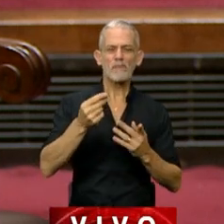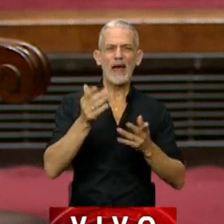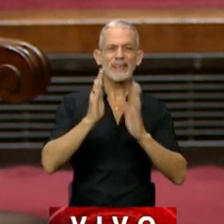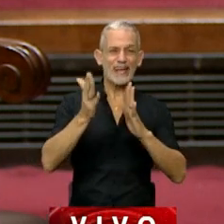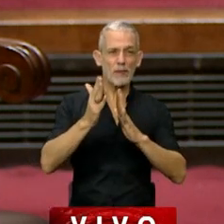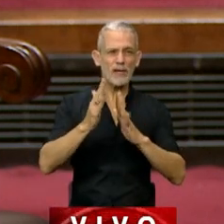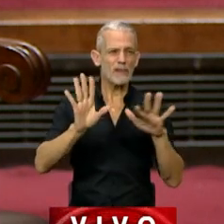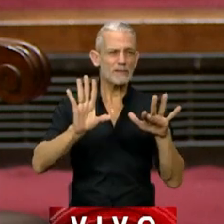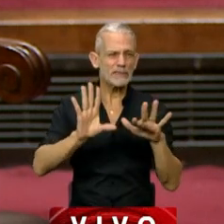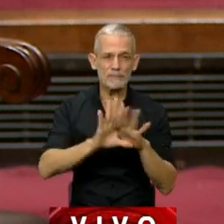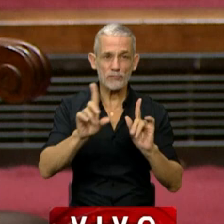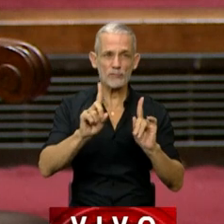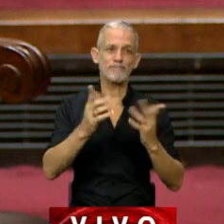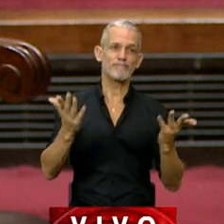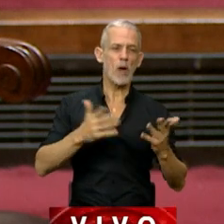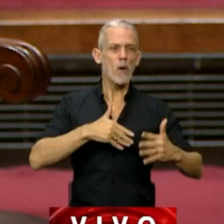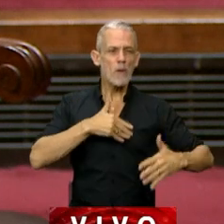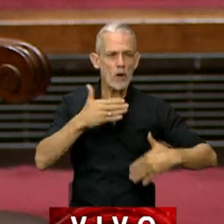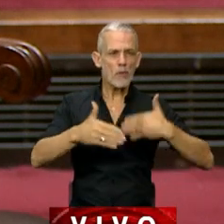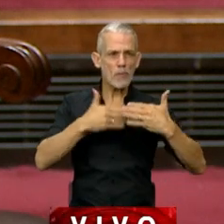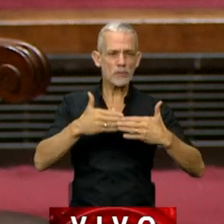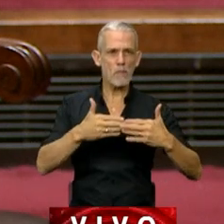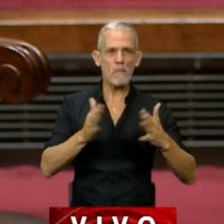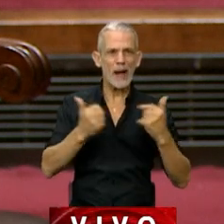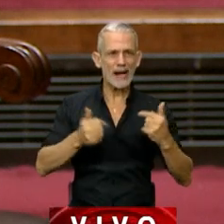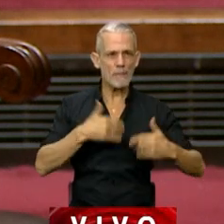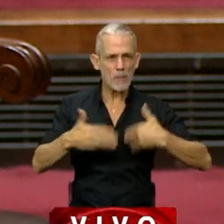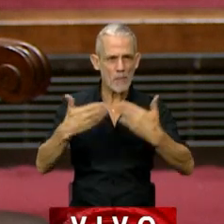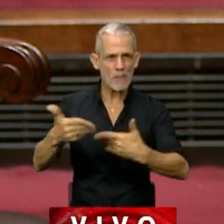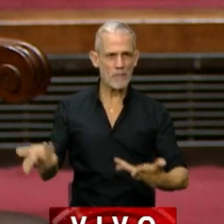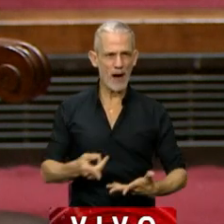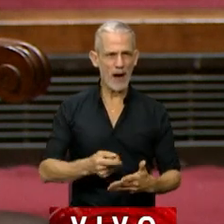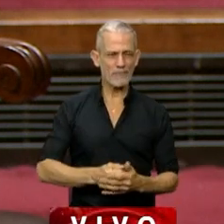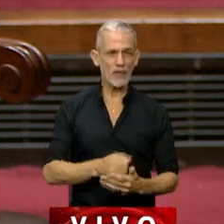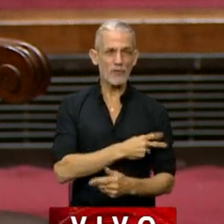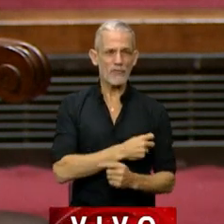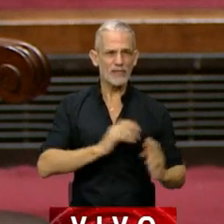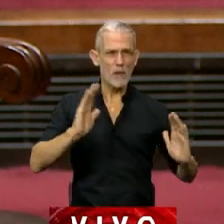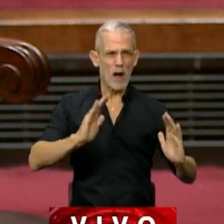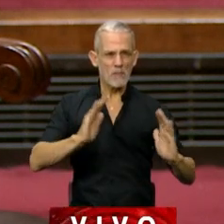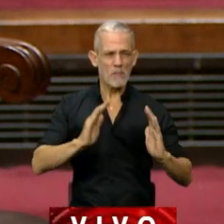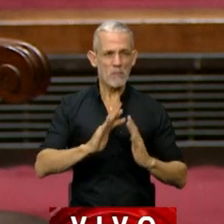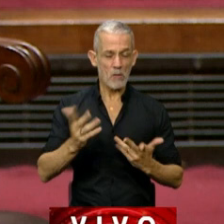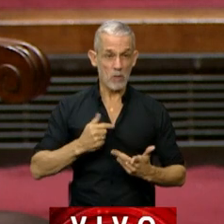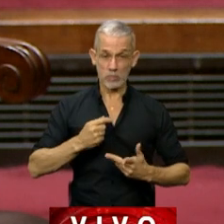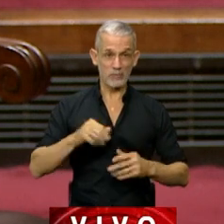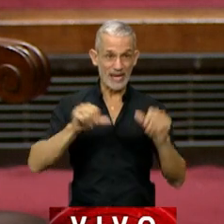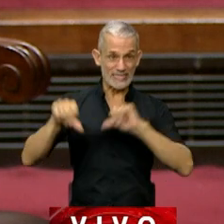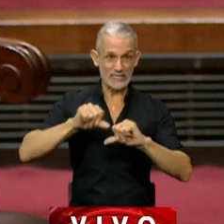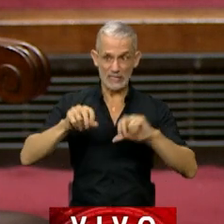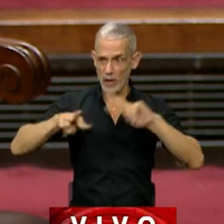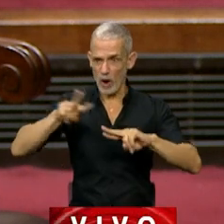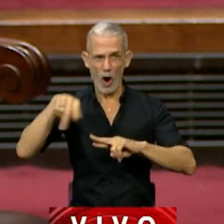inadecuadas hacen que este proceso se vaya acelerando mucho más. Y no le está dando tiempo a la ciencia a